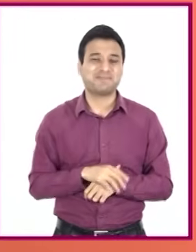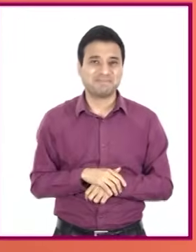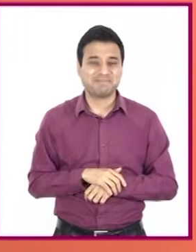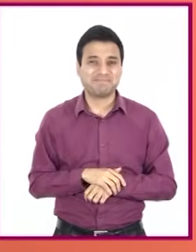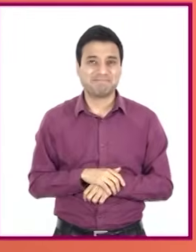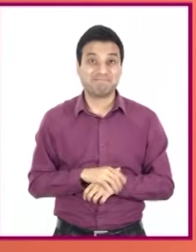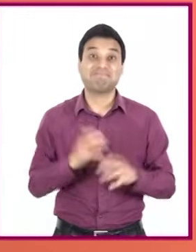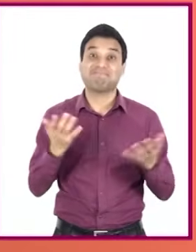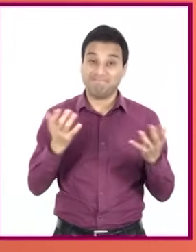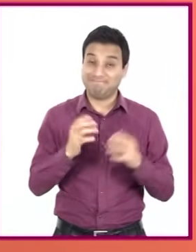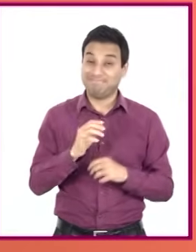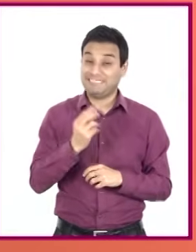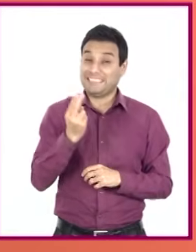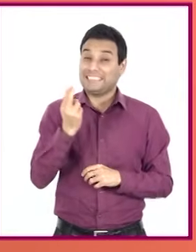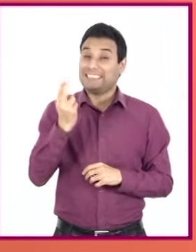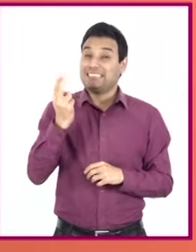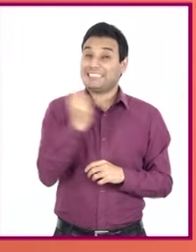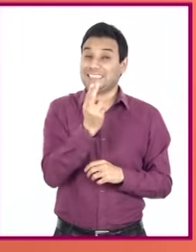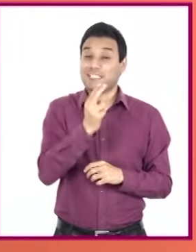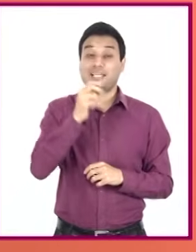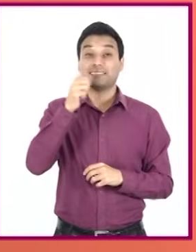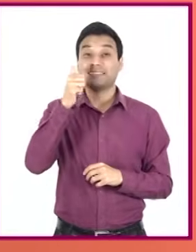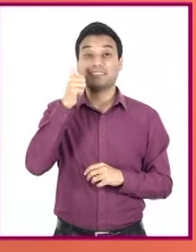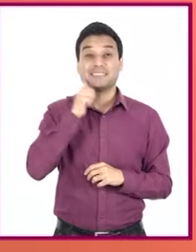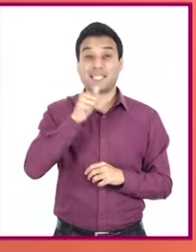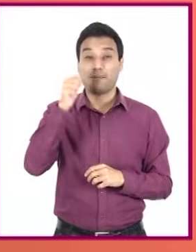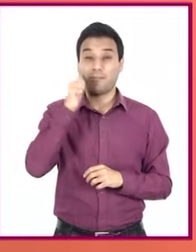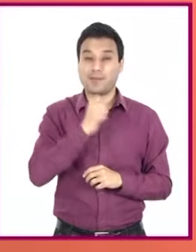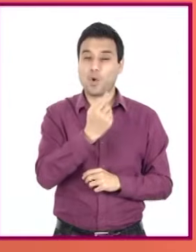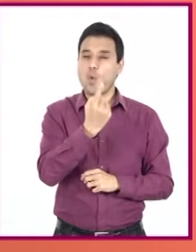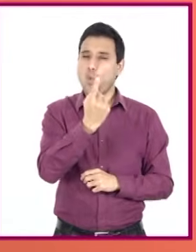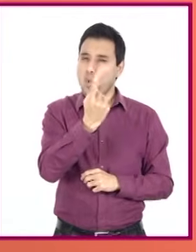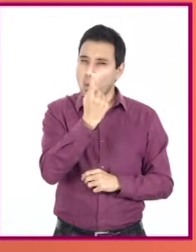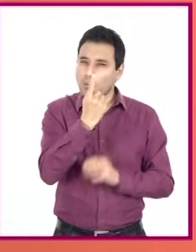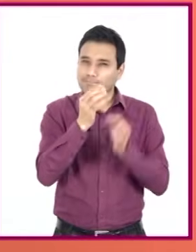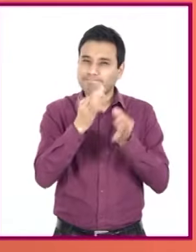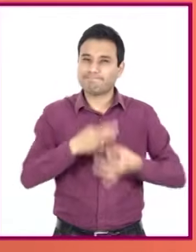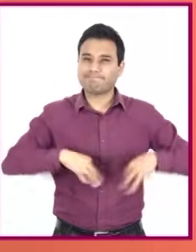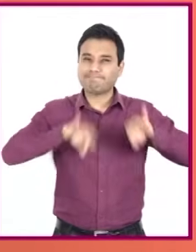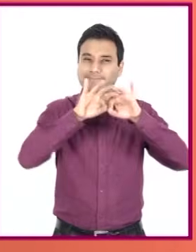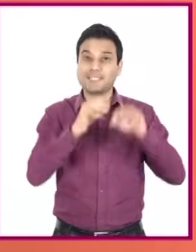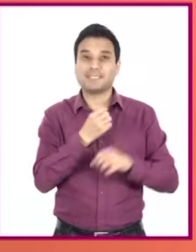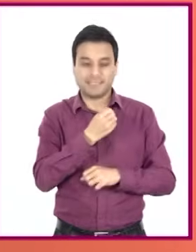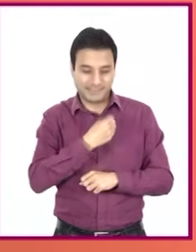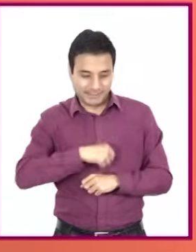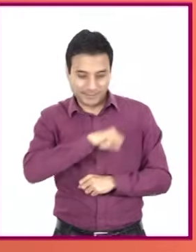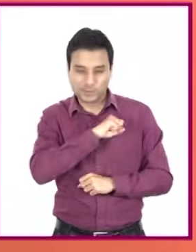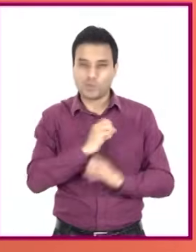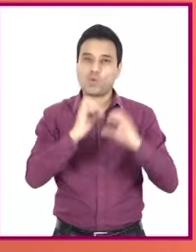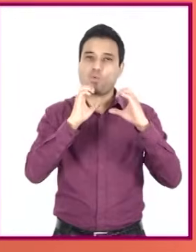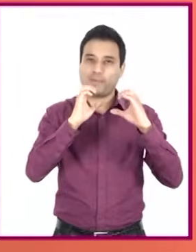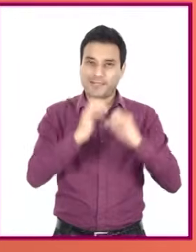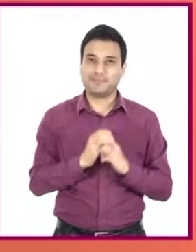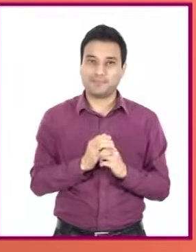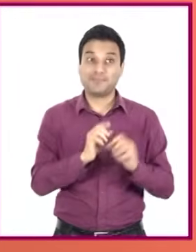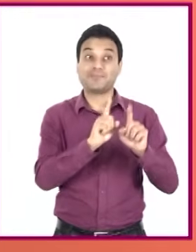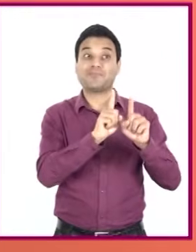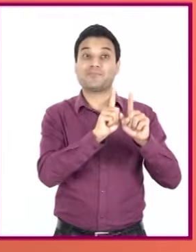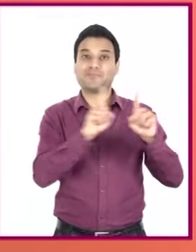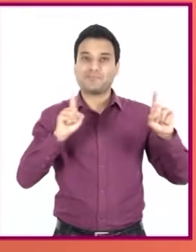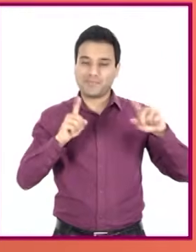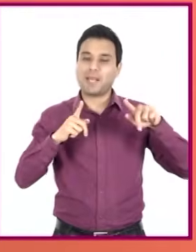Eso sí, siempre tomando en cuenta las medidas de sana distancia junto con las de limpieza y